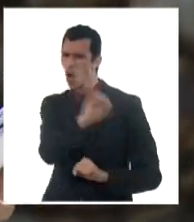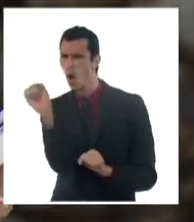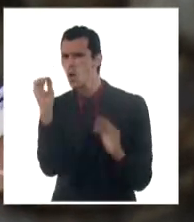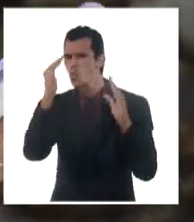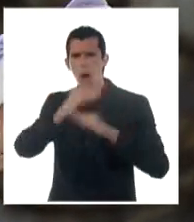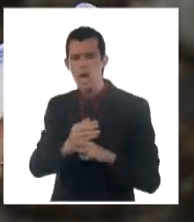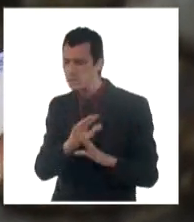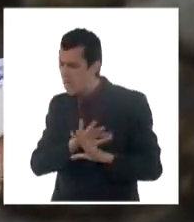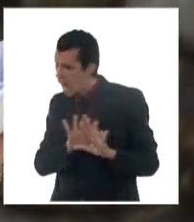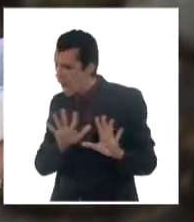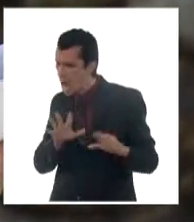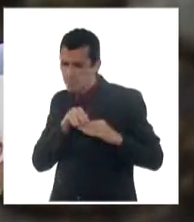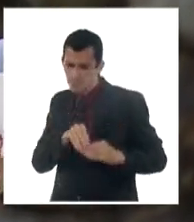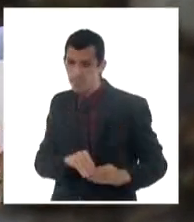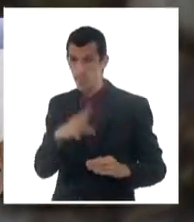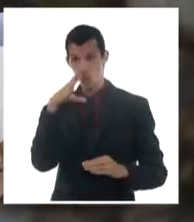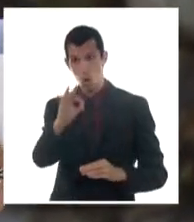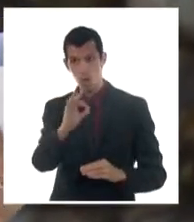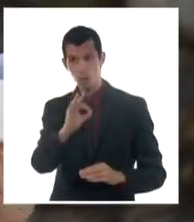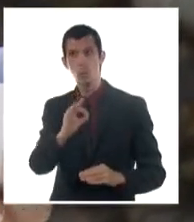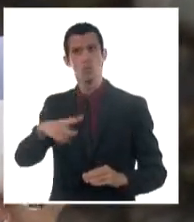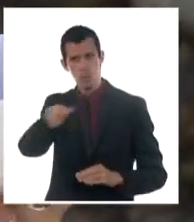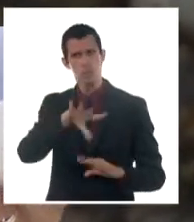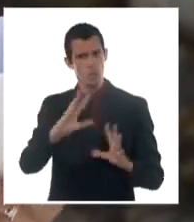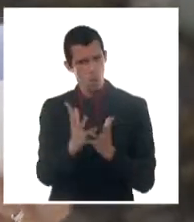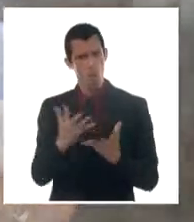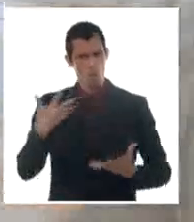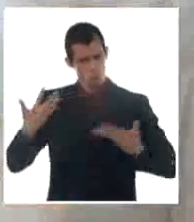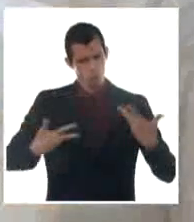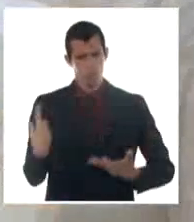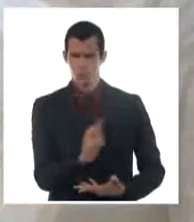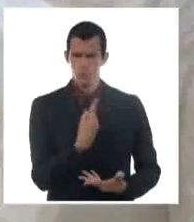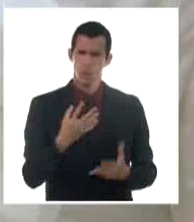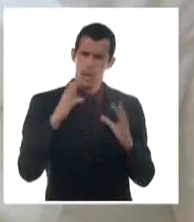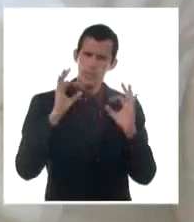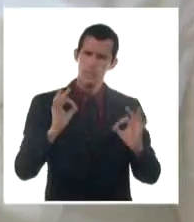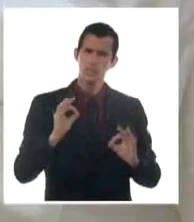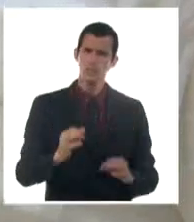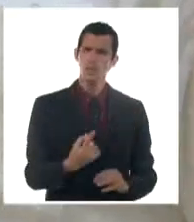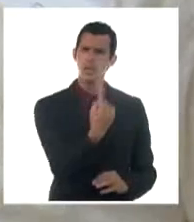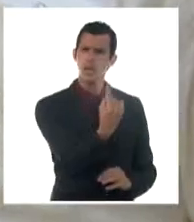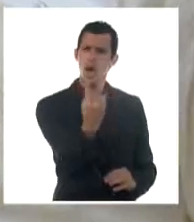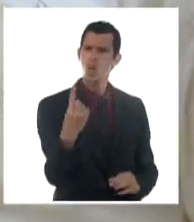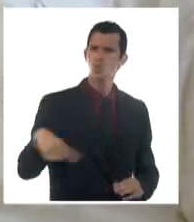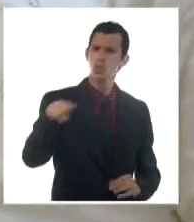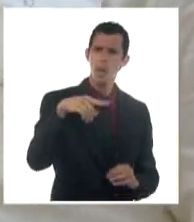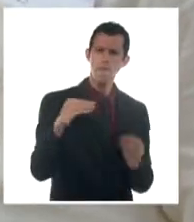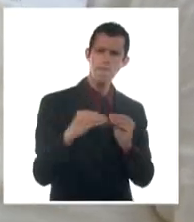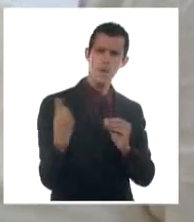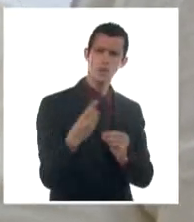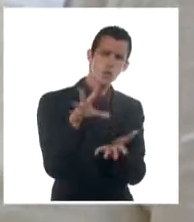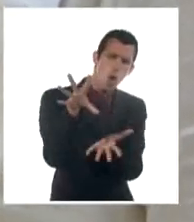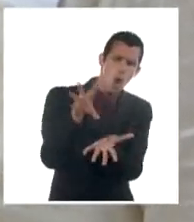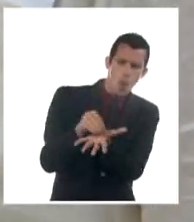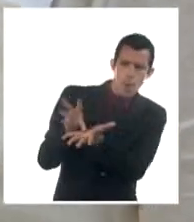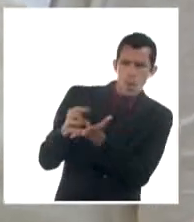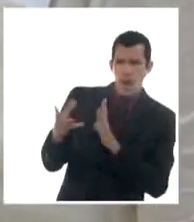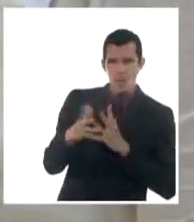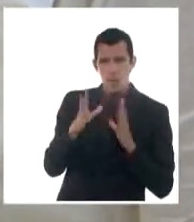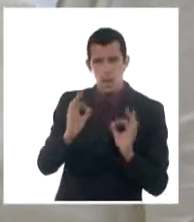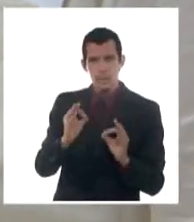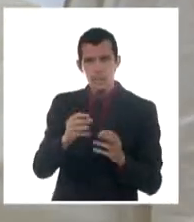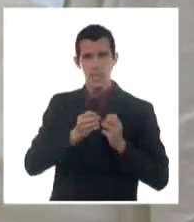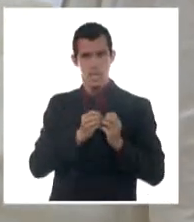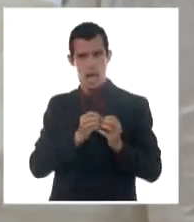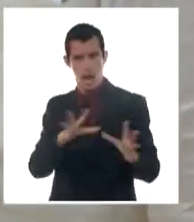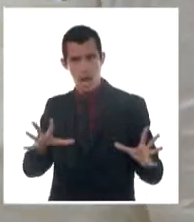partido. De ustedes nos sentimos orgullosos. Son paradigmas que debemos de seguir para cumplir con el llamado que se nos hace